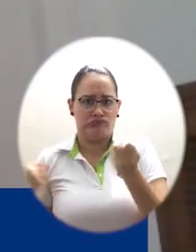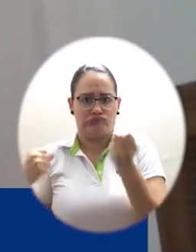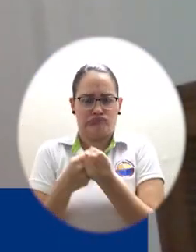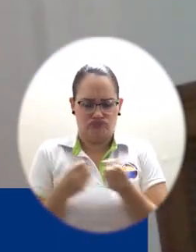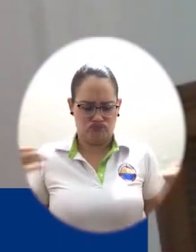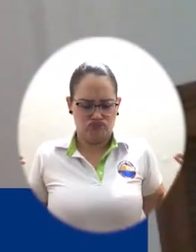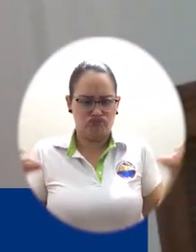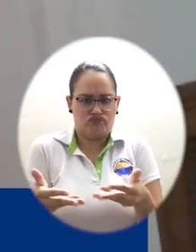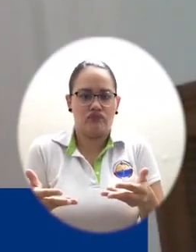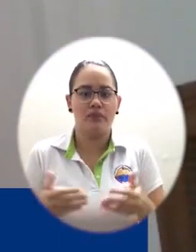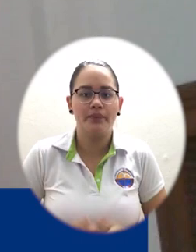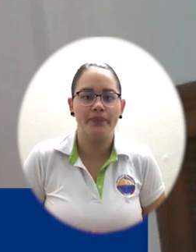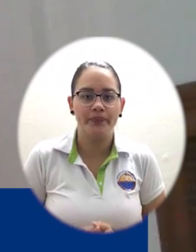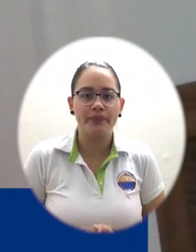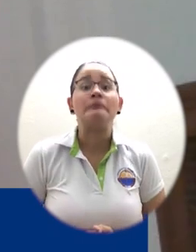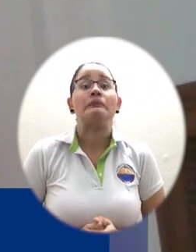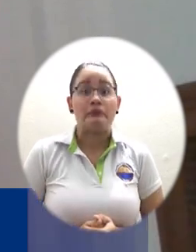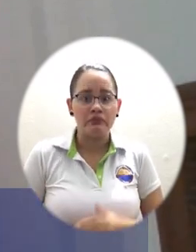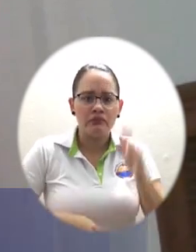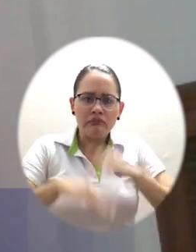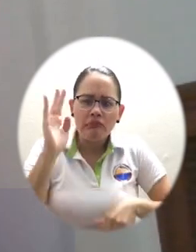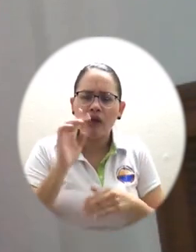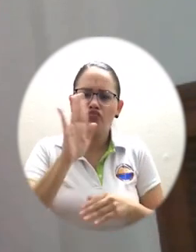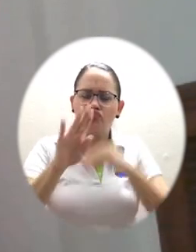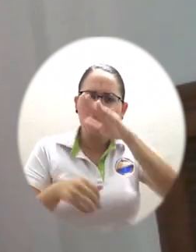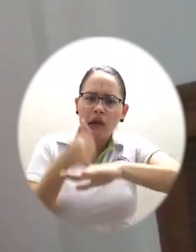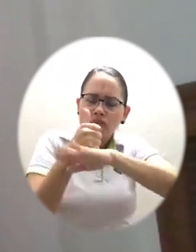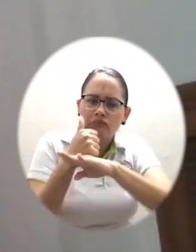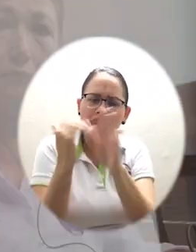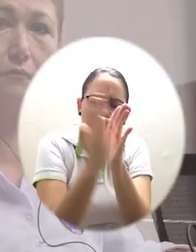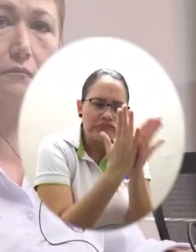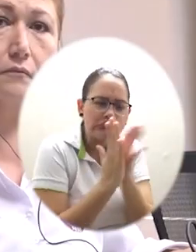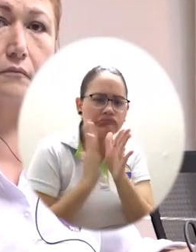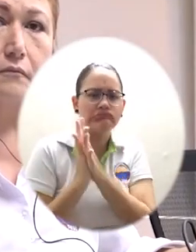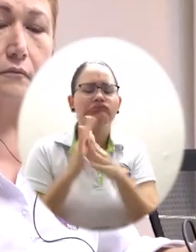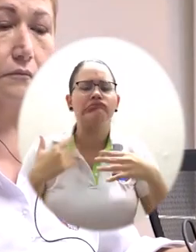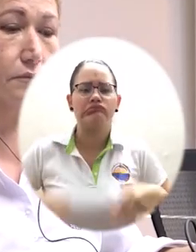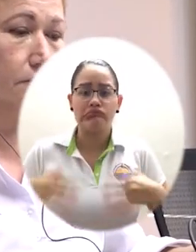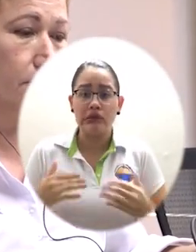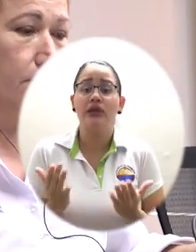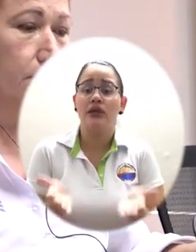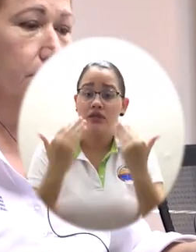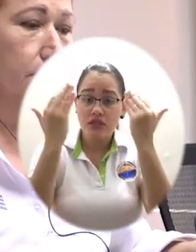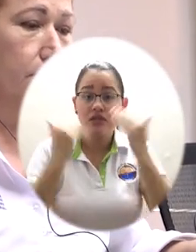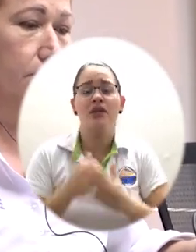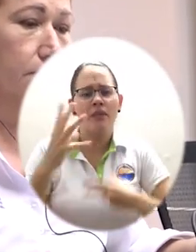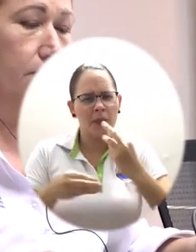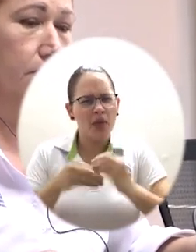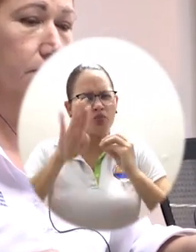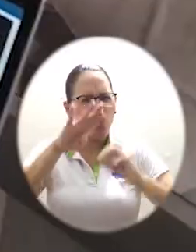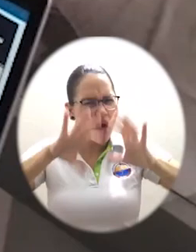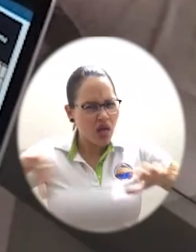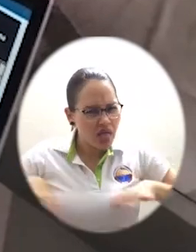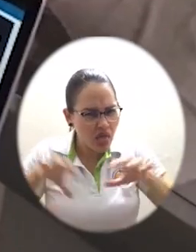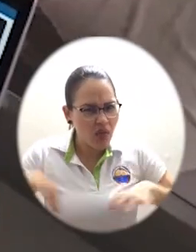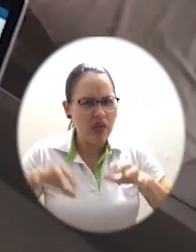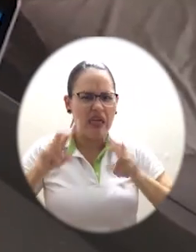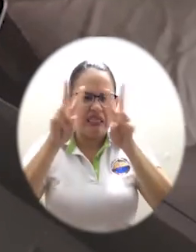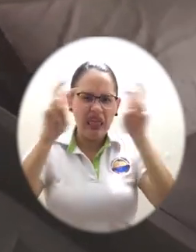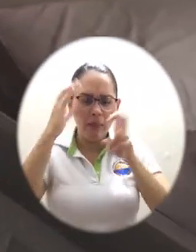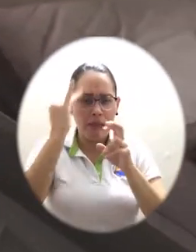rector sobre todas las actividades que se han desarrollado en torno a la academia. Han sido las medidas más